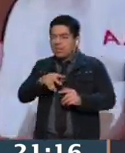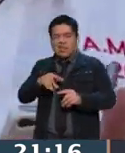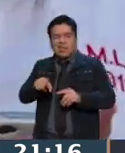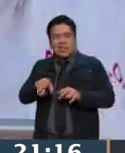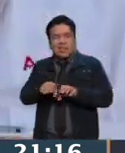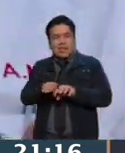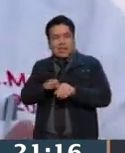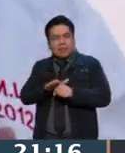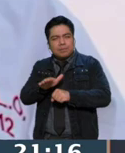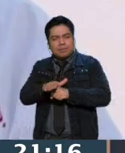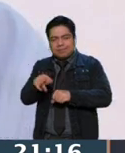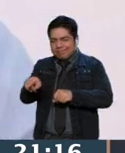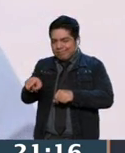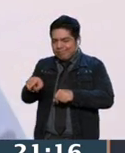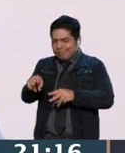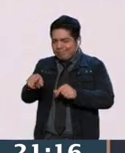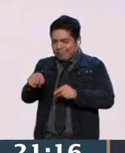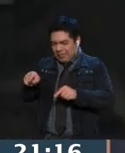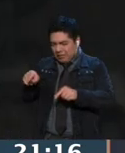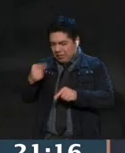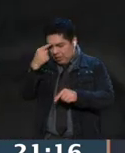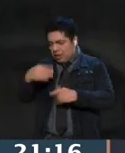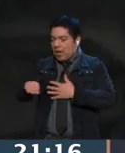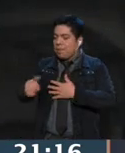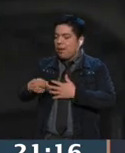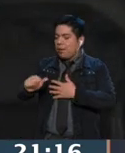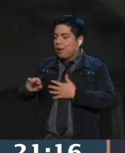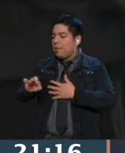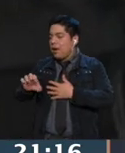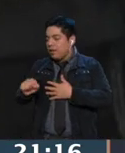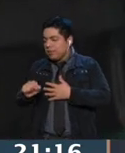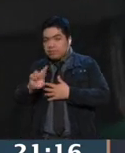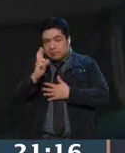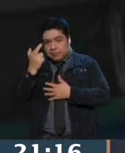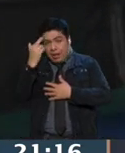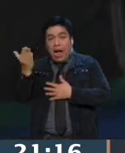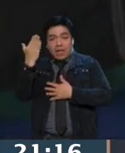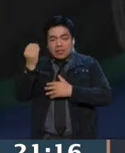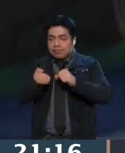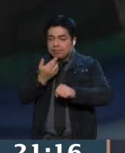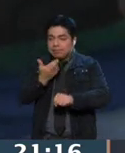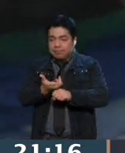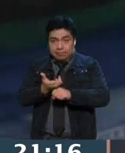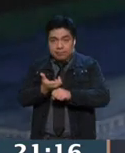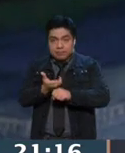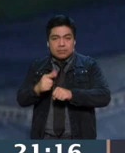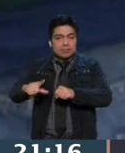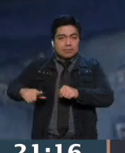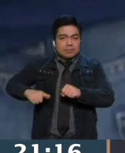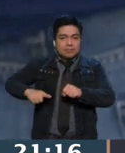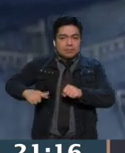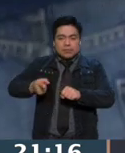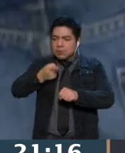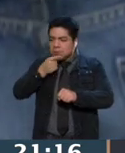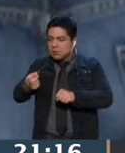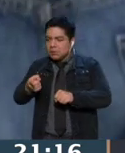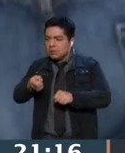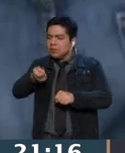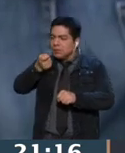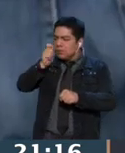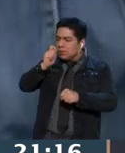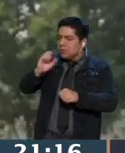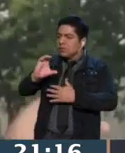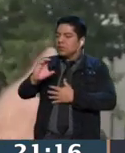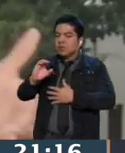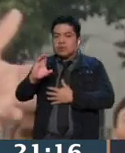a Manuel Bartlett, en ese momento secretario de Gobernación, de haberle dado de fumar crack al